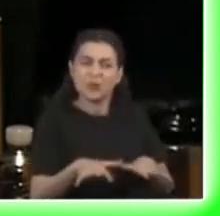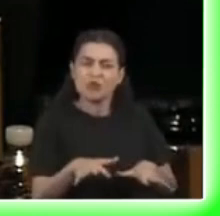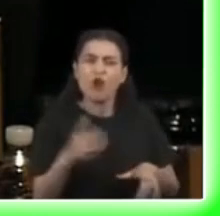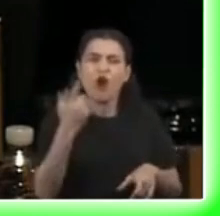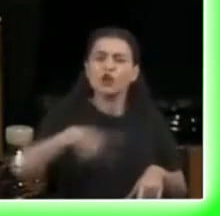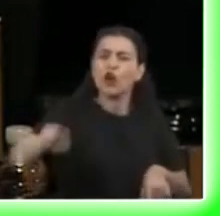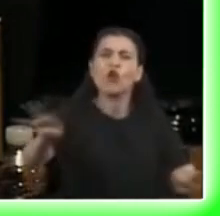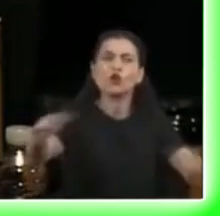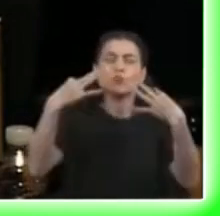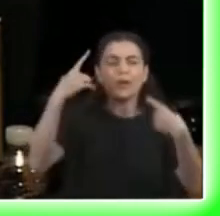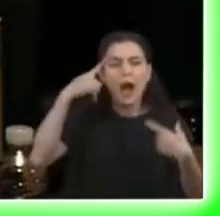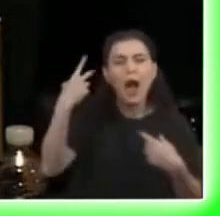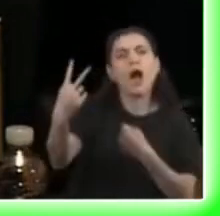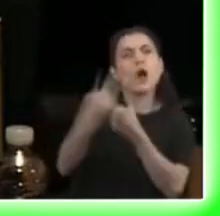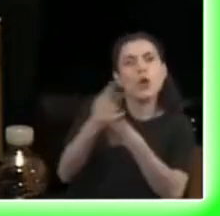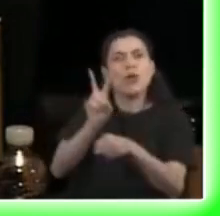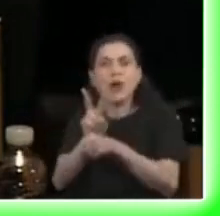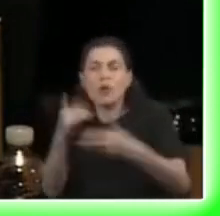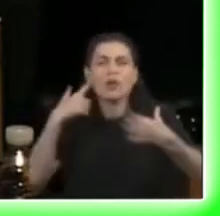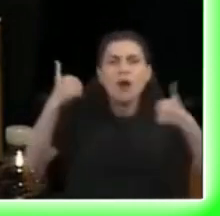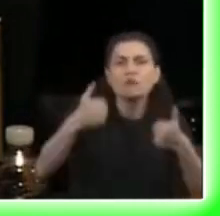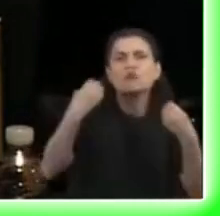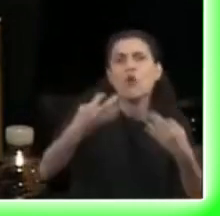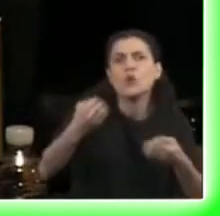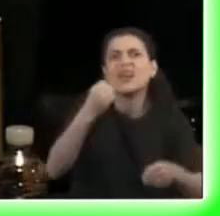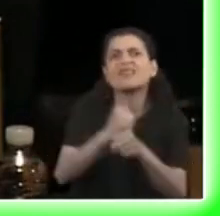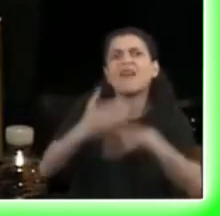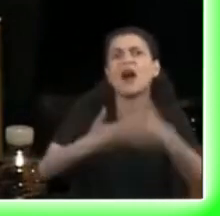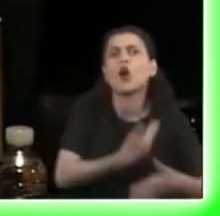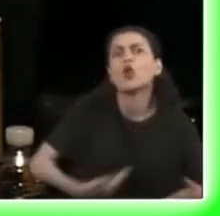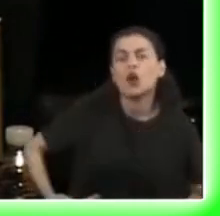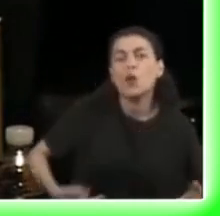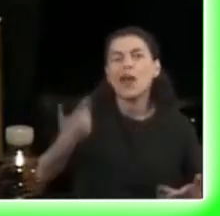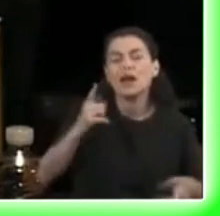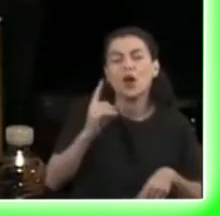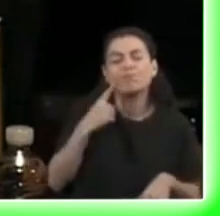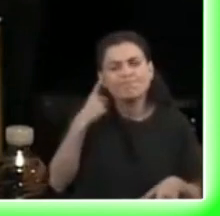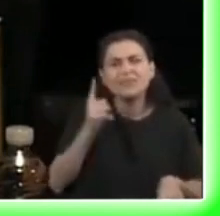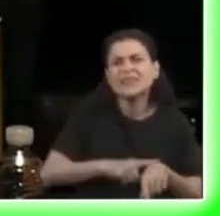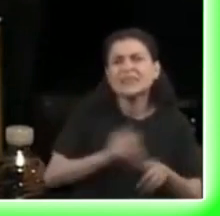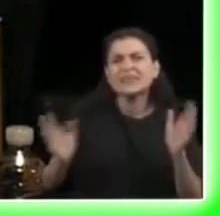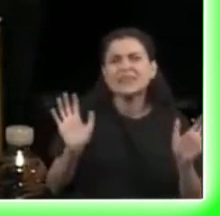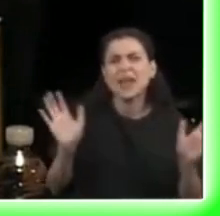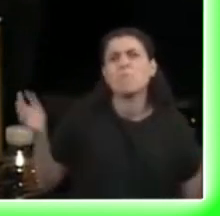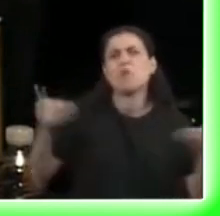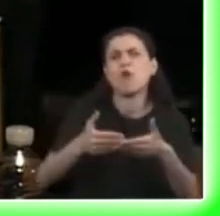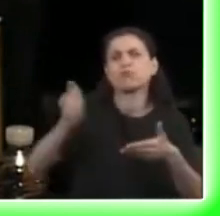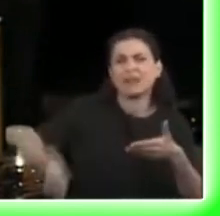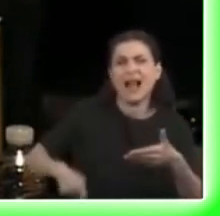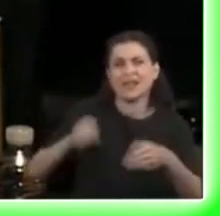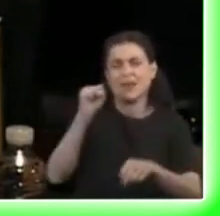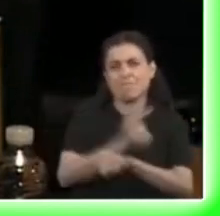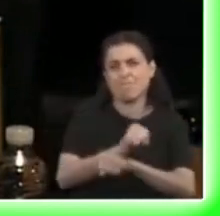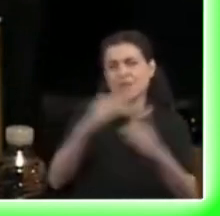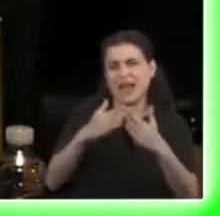encerraron por rédito político. Y tranquilo, dale con todo, me